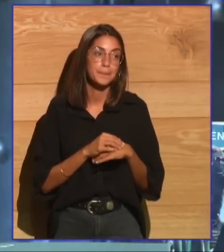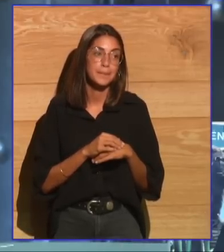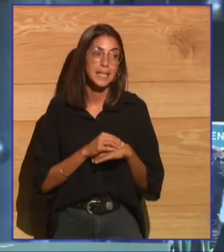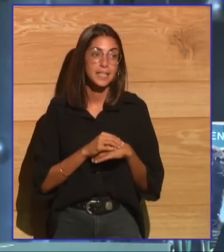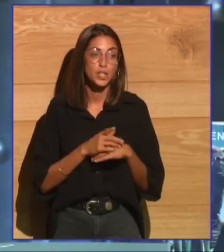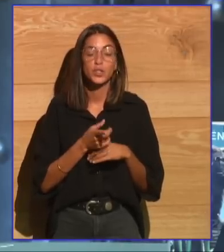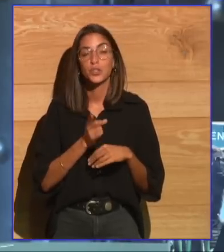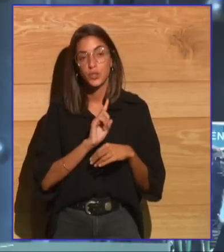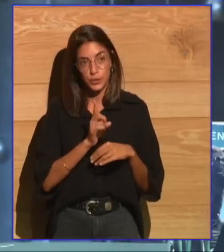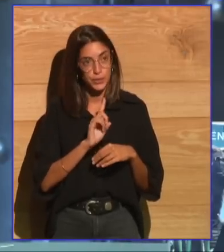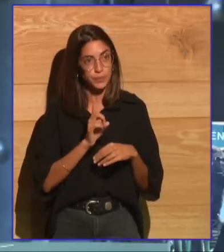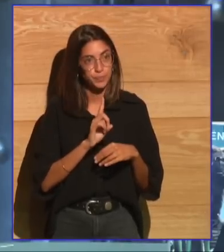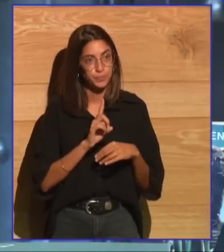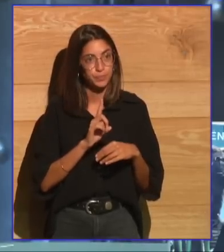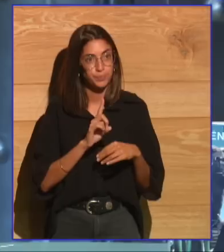no